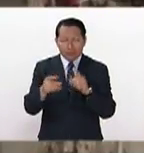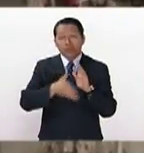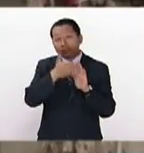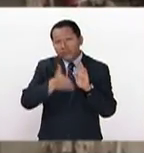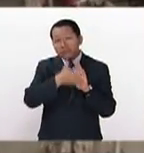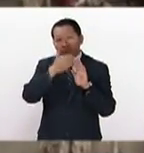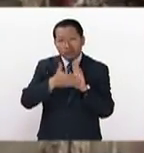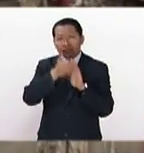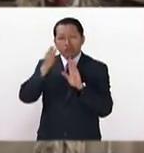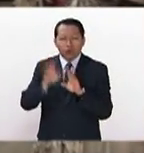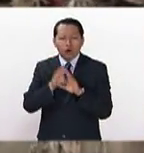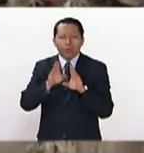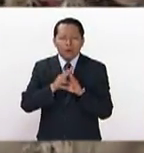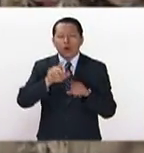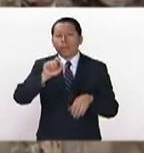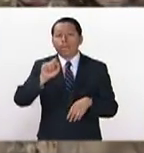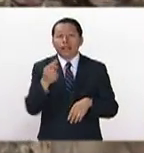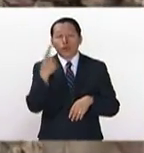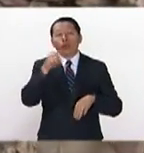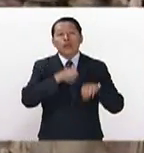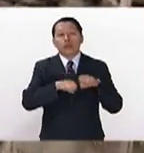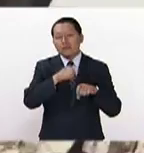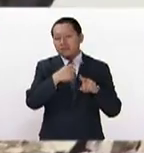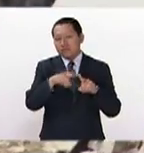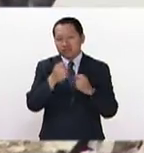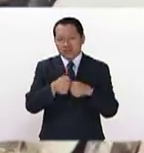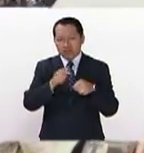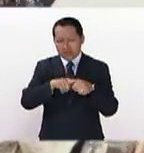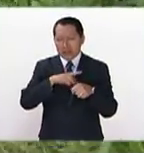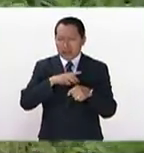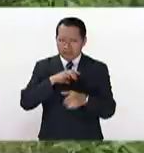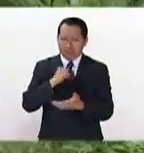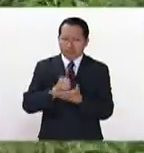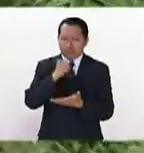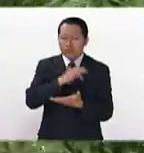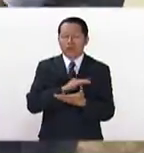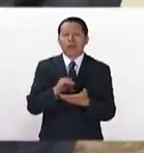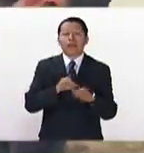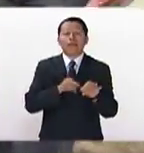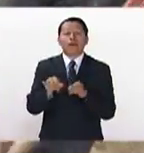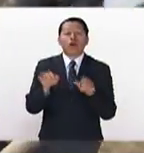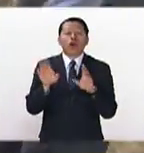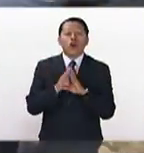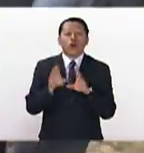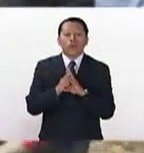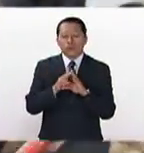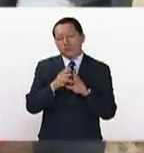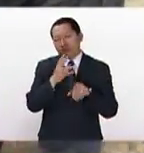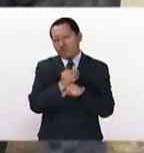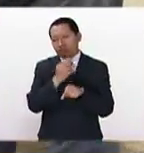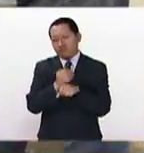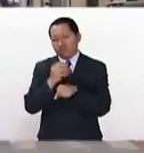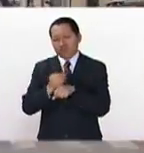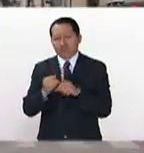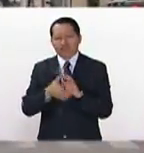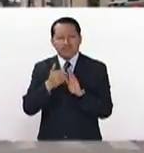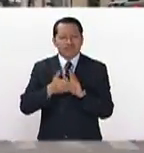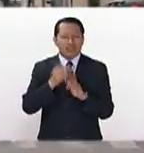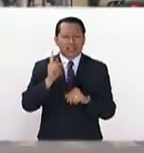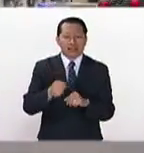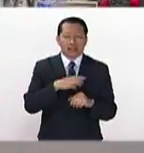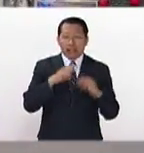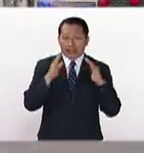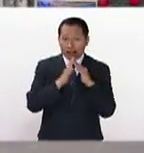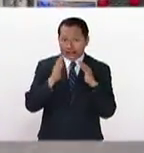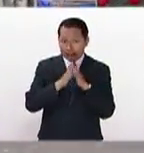se ha llevado a cabo a través de 21 empresas sociales autorizadas, cuyo esquema de trabajo es de autorreconstrucción, lo que significa que las